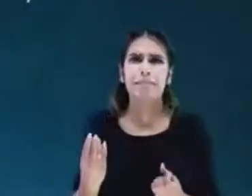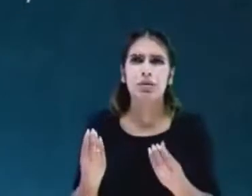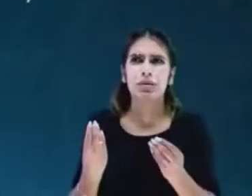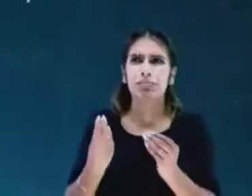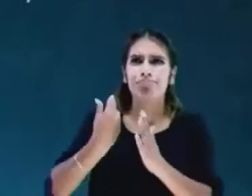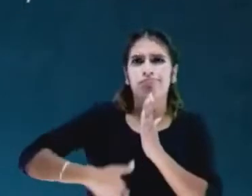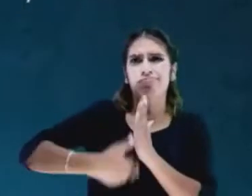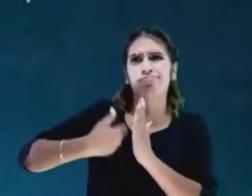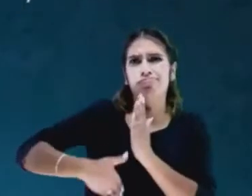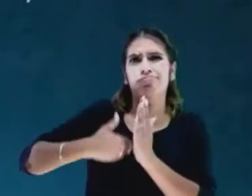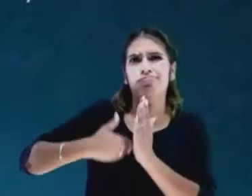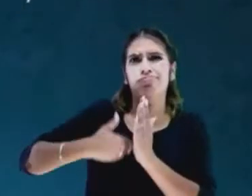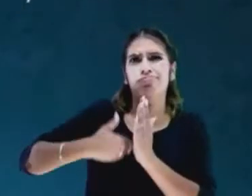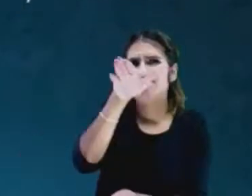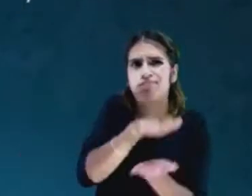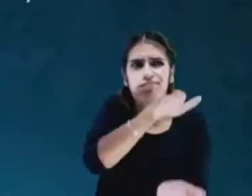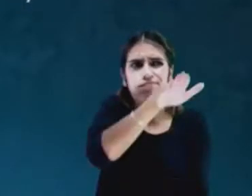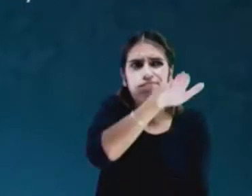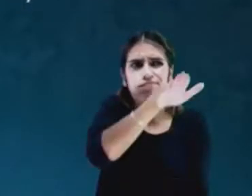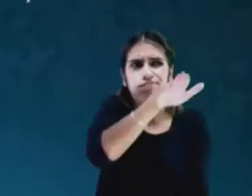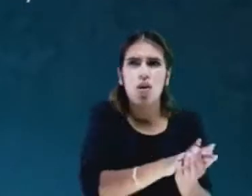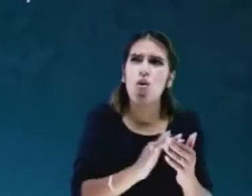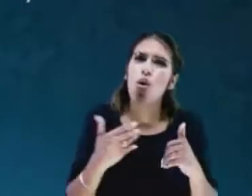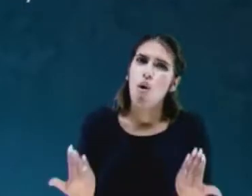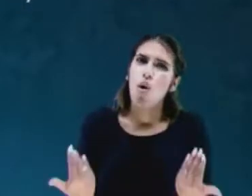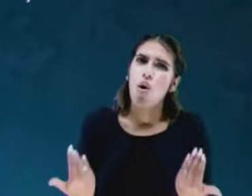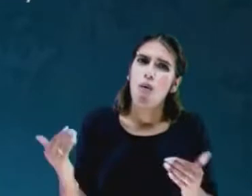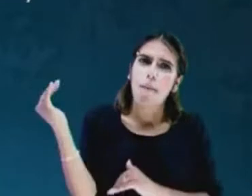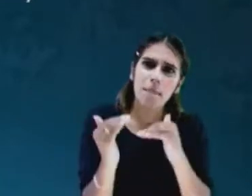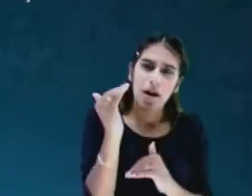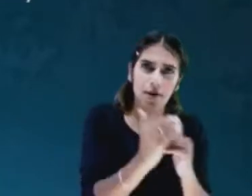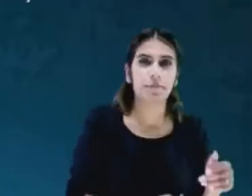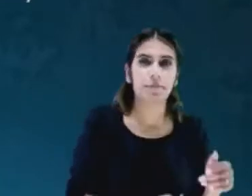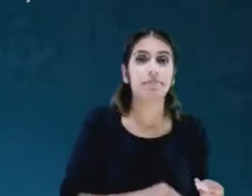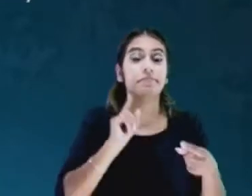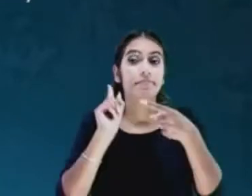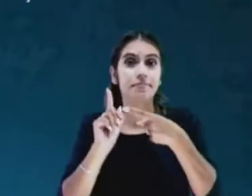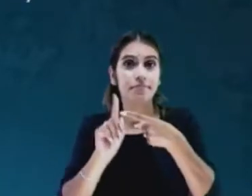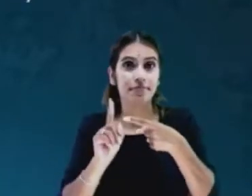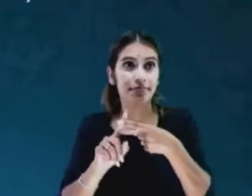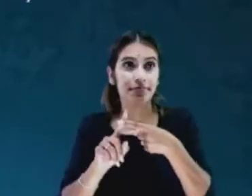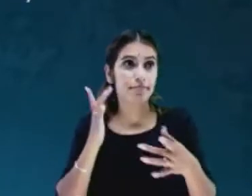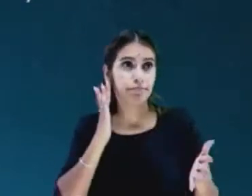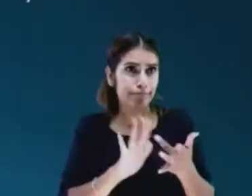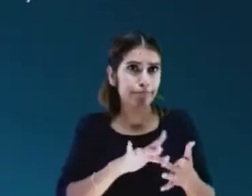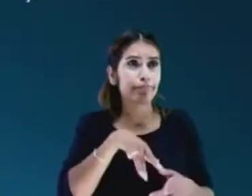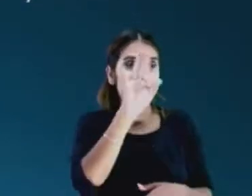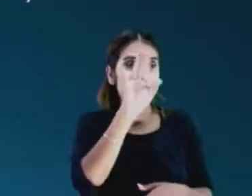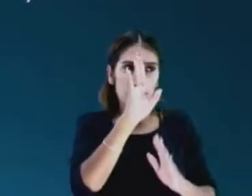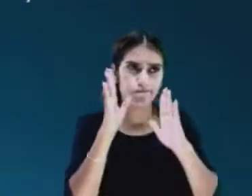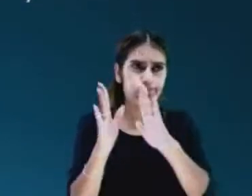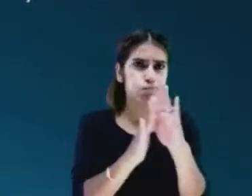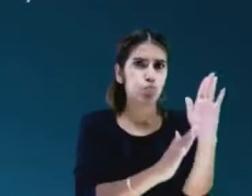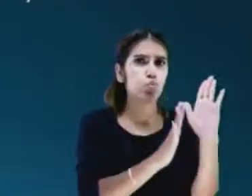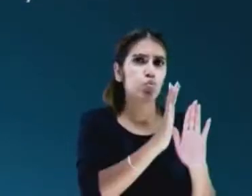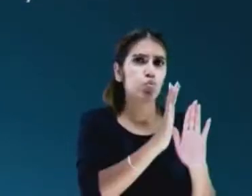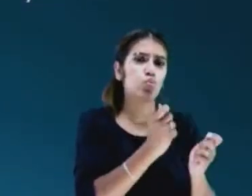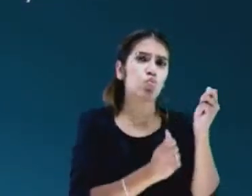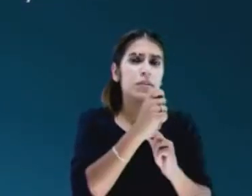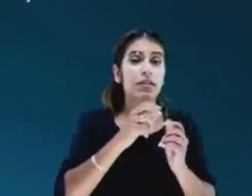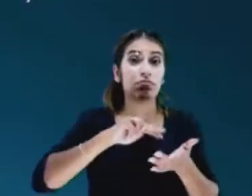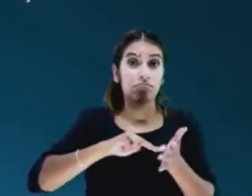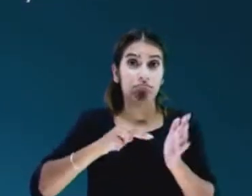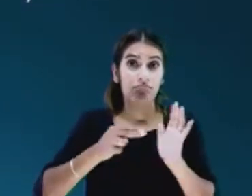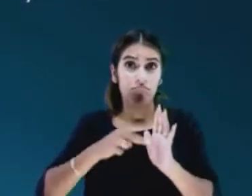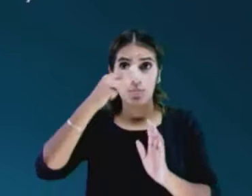satisfacción pendiente y necesidad del servicio público que prima sobre la finalidad económica sólo se puede interpretar como un conflicto